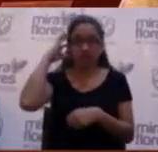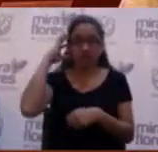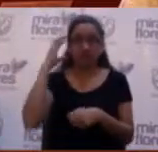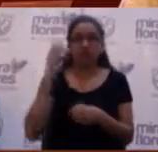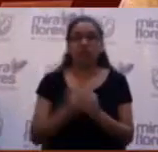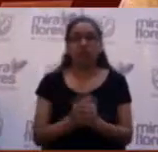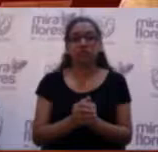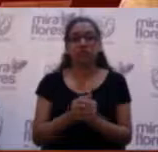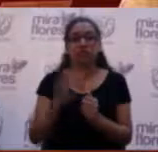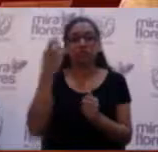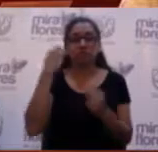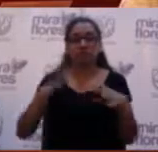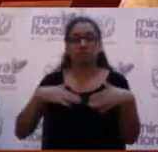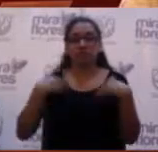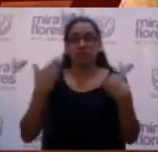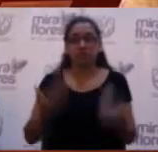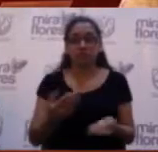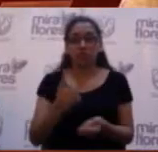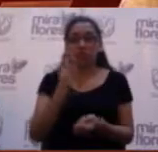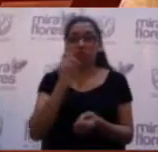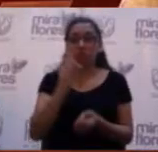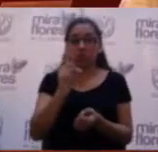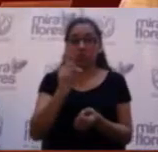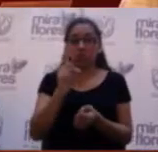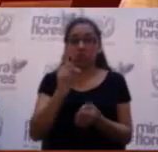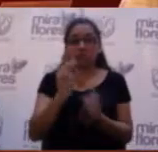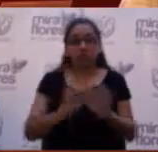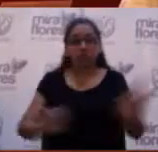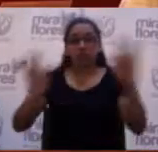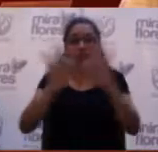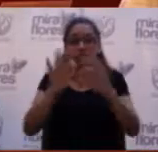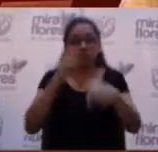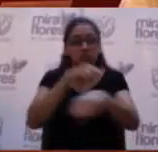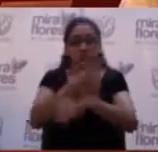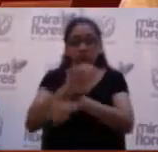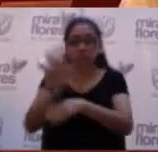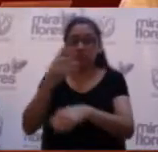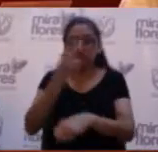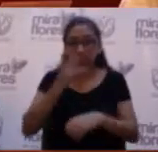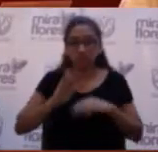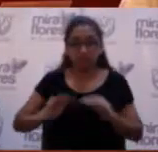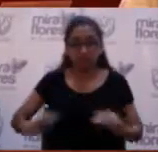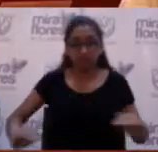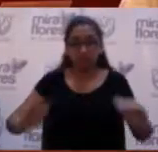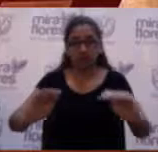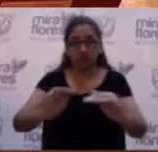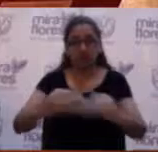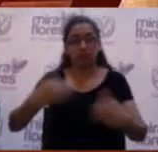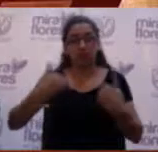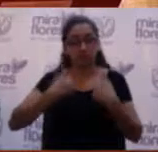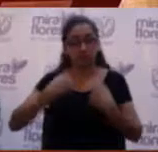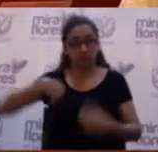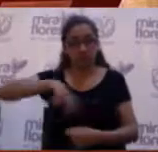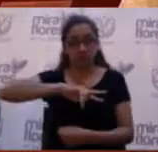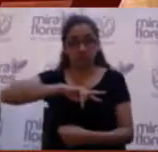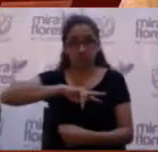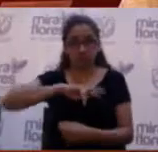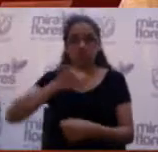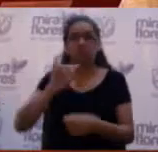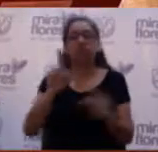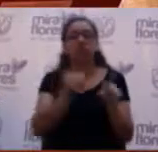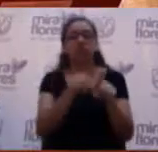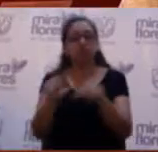Fundamentalmente algo que impresiona, pero muy notablemente, es el Consejo de los Niños que tenemos nosotros y también las